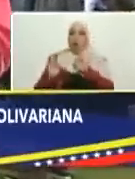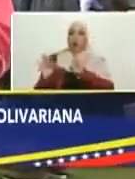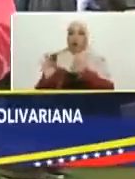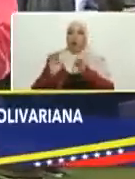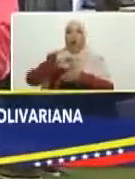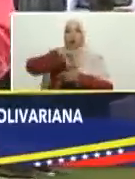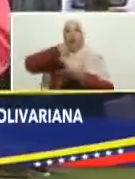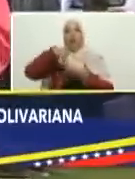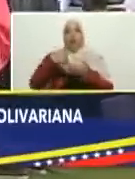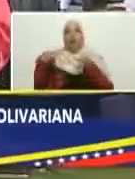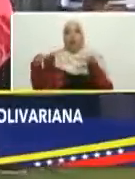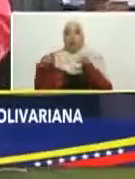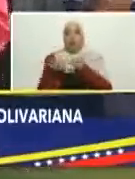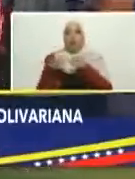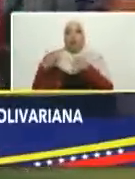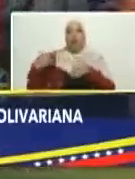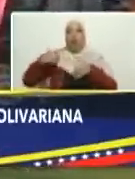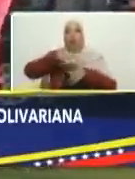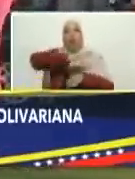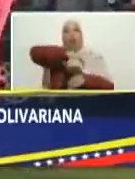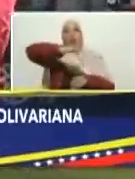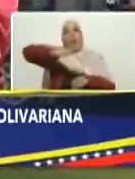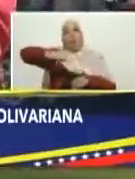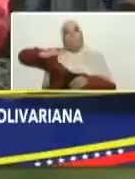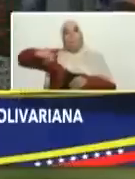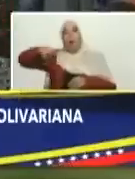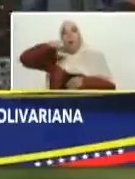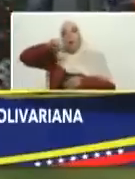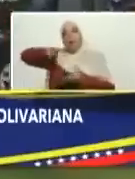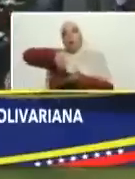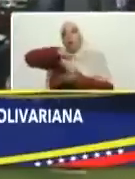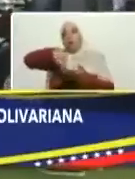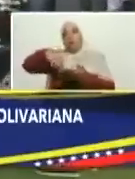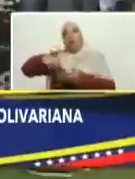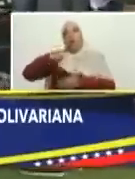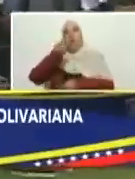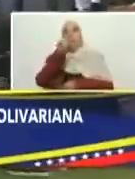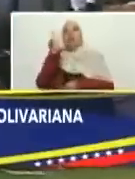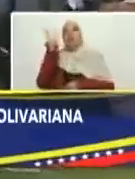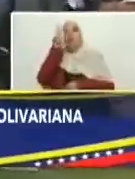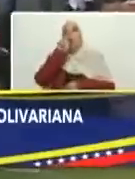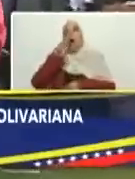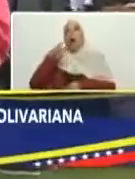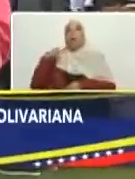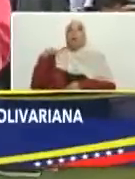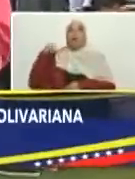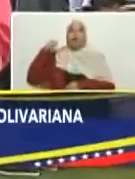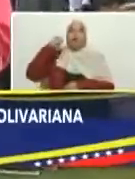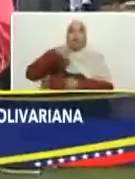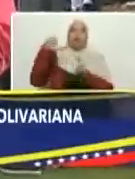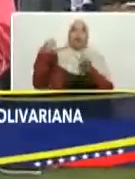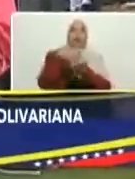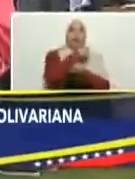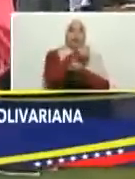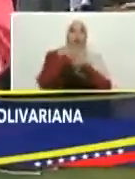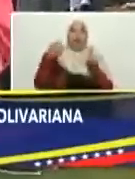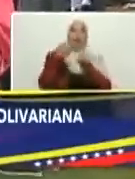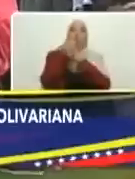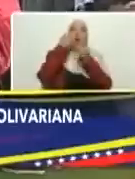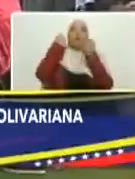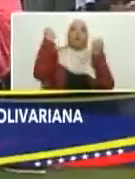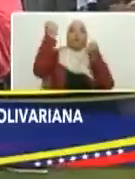nacional, recuperar los mares nacionales. 24 años de lucha por la independencia, la dignidad,